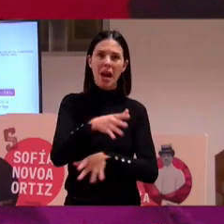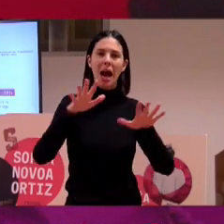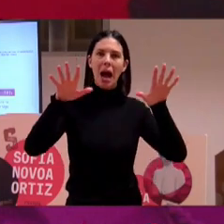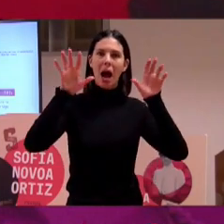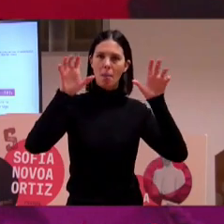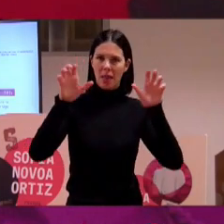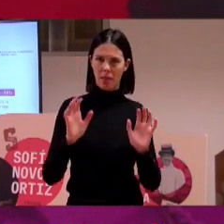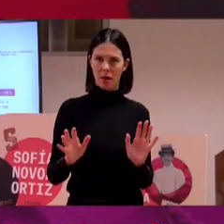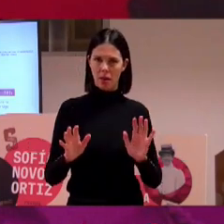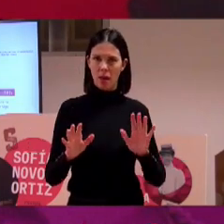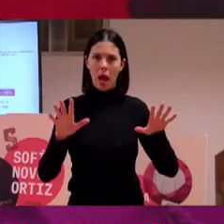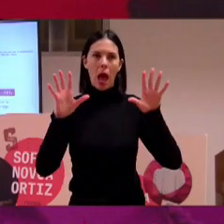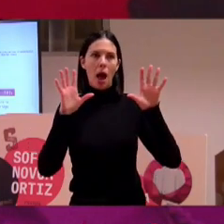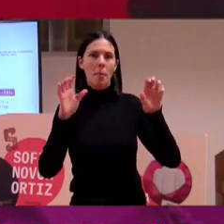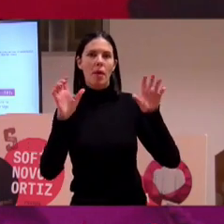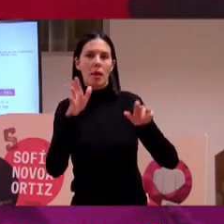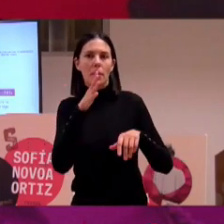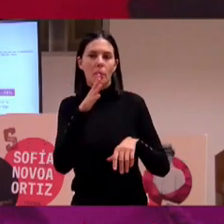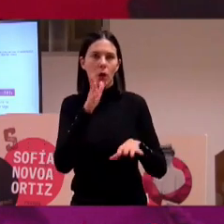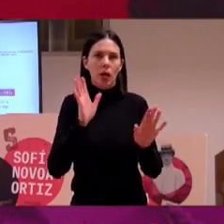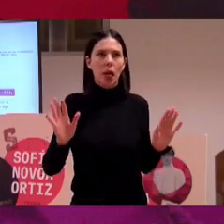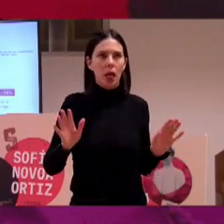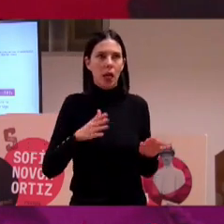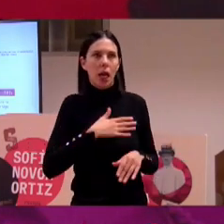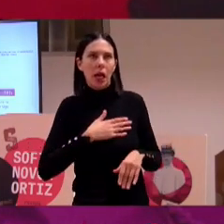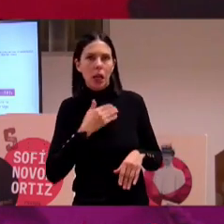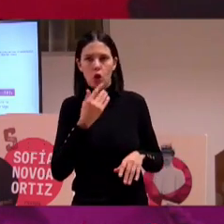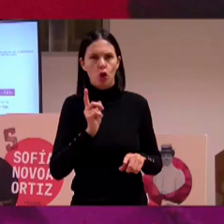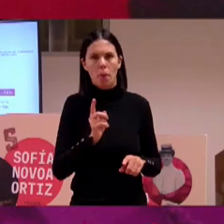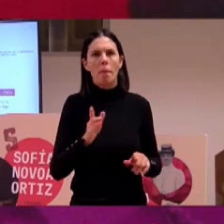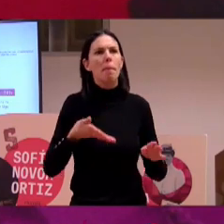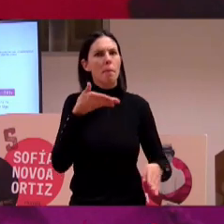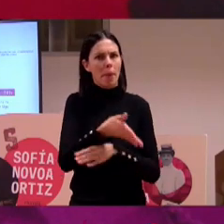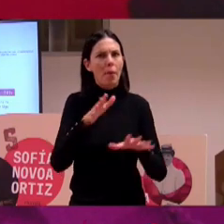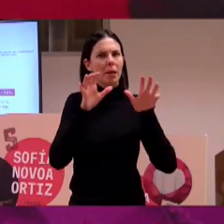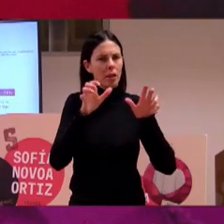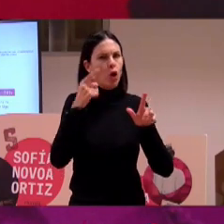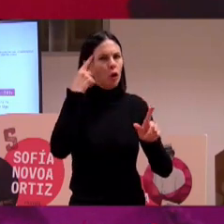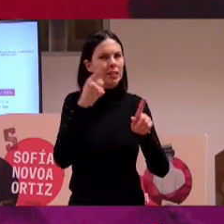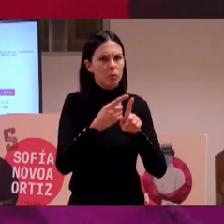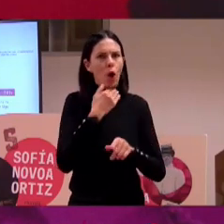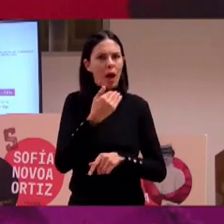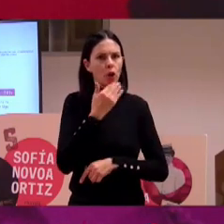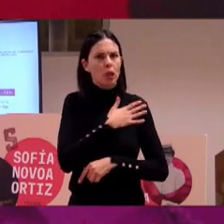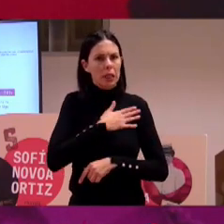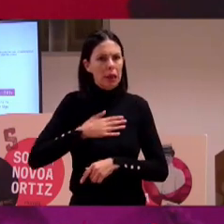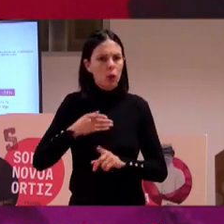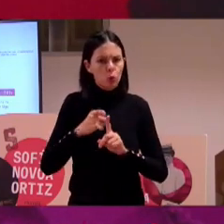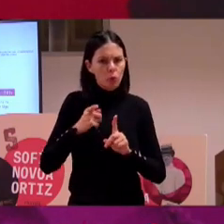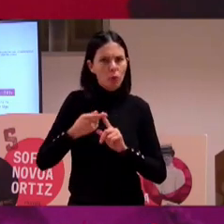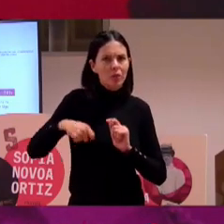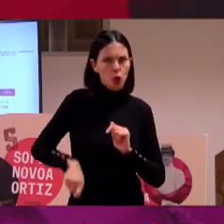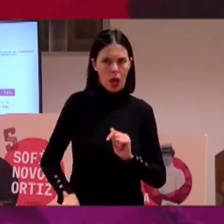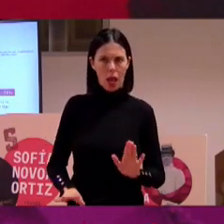non como adorno. Exacto. Sino como algo para utilizar na súa vida. Capacitarse. Hai un